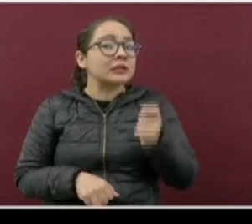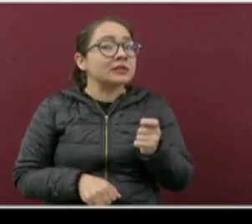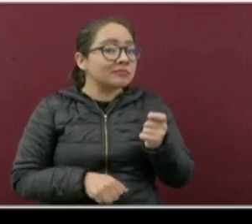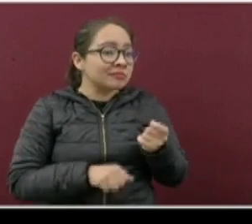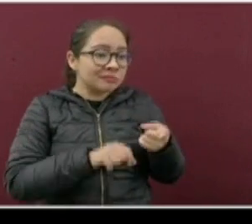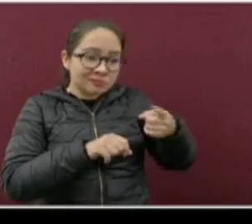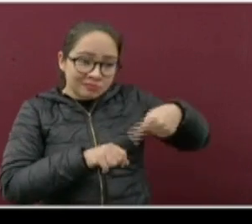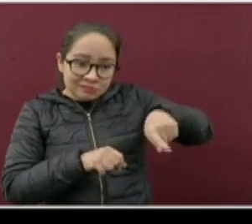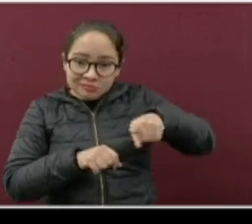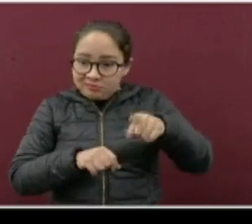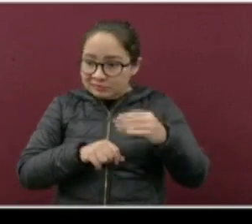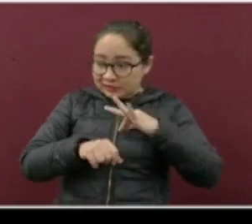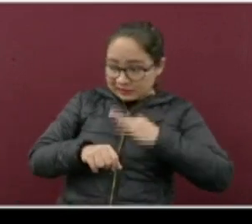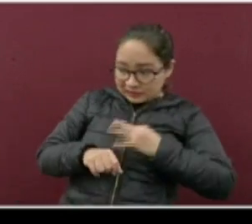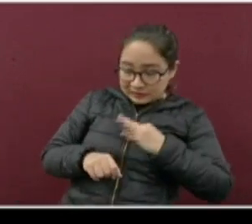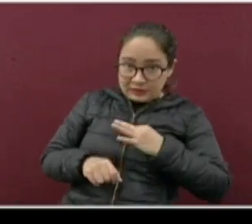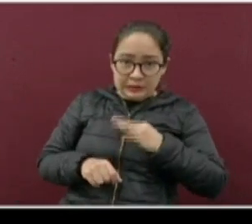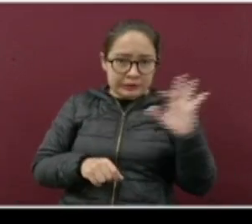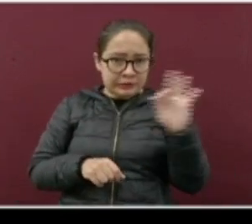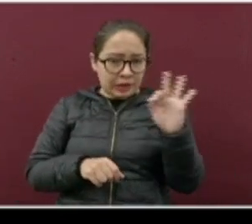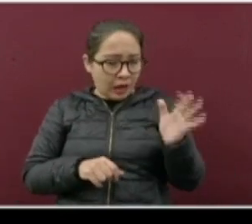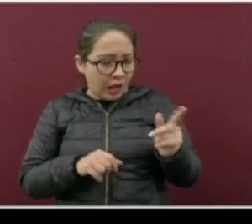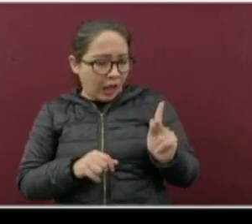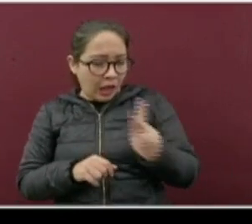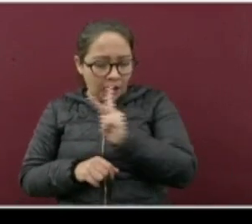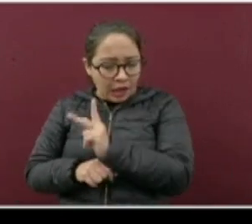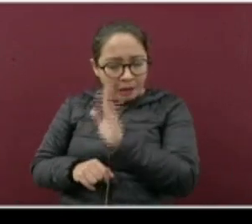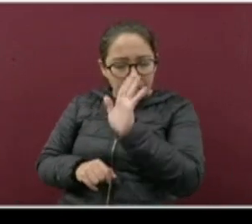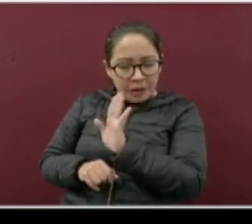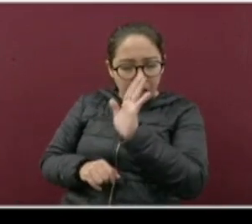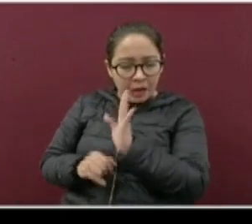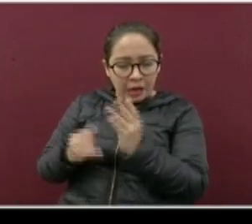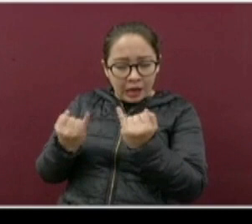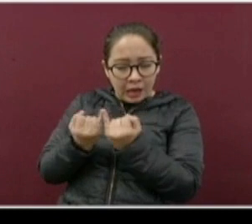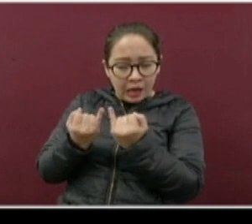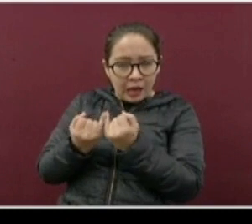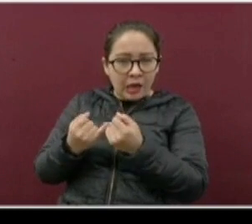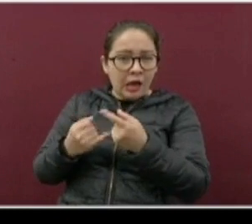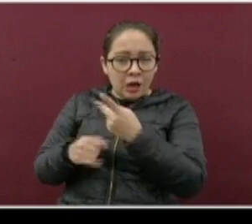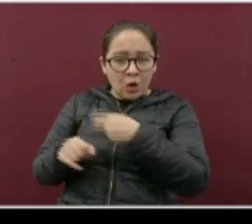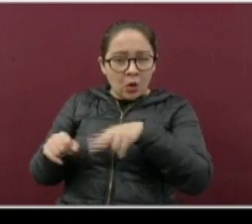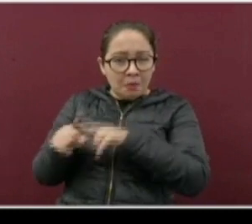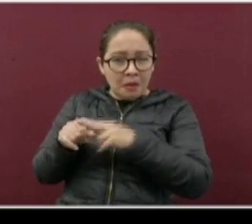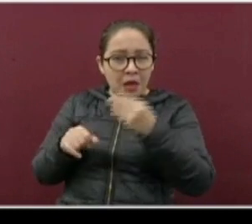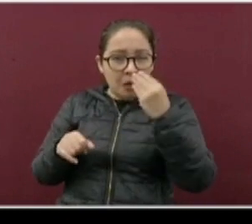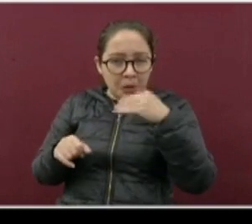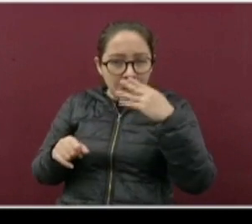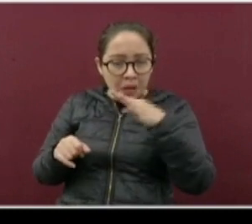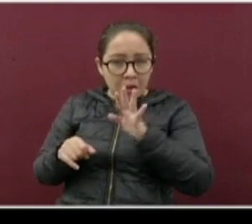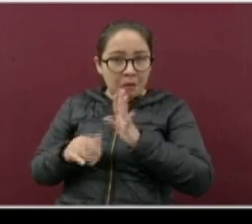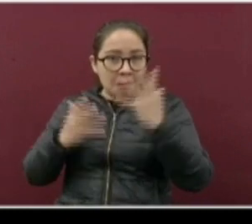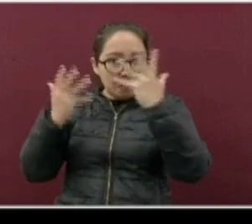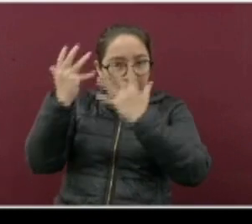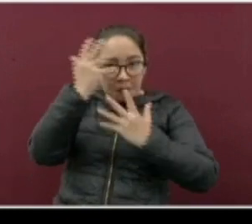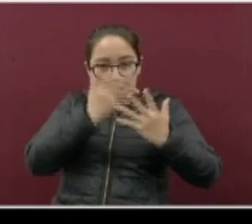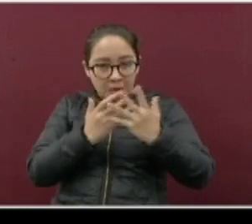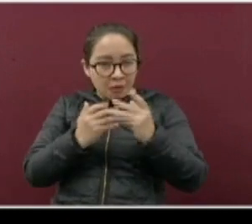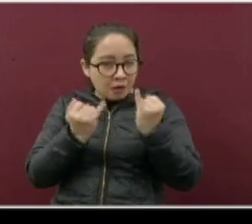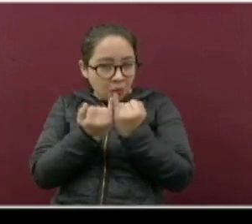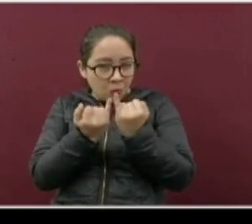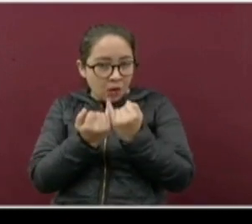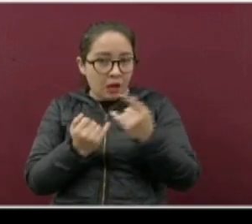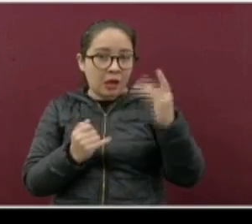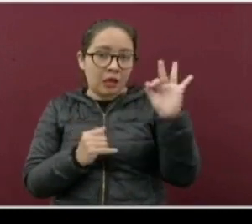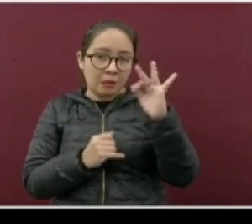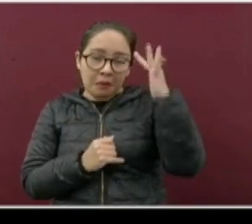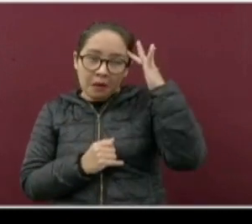ya que puede confundirse con un cuadro respiratorio agudo común, caracterizado por dolor de cabeza. Puede